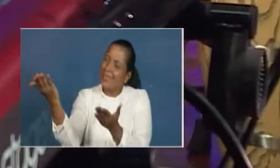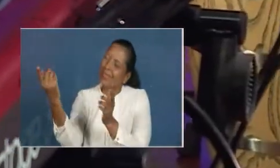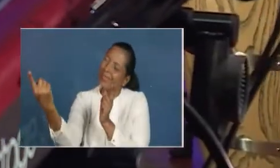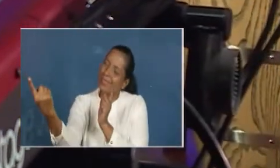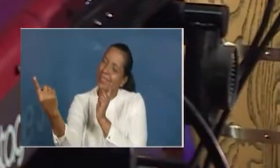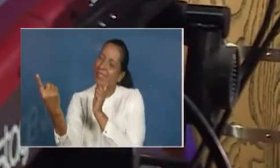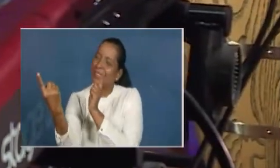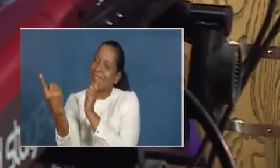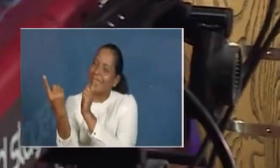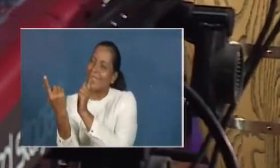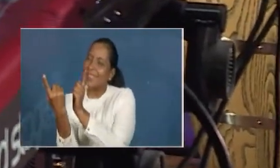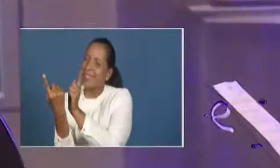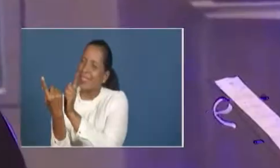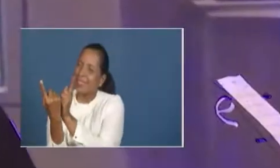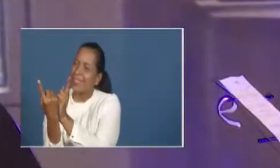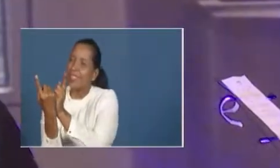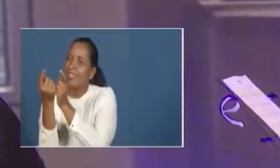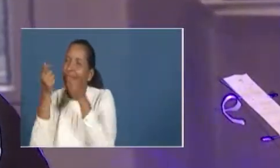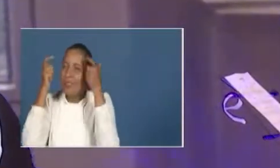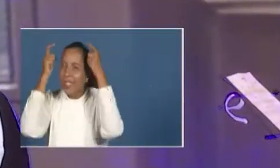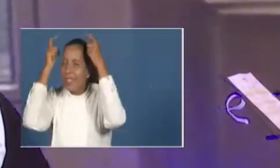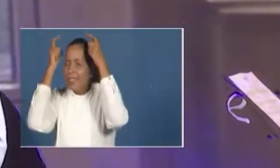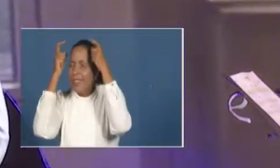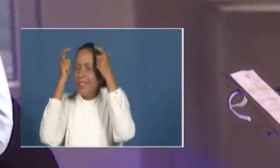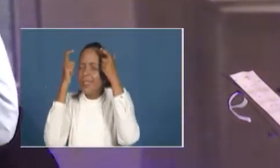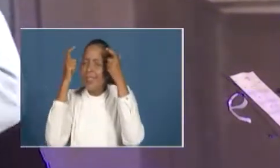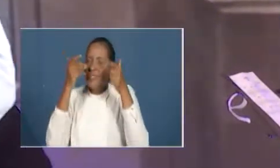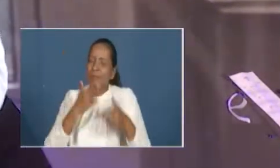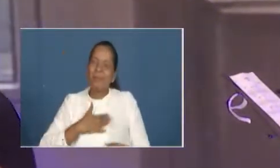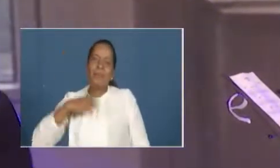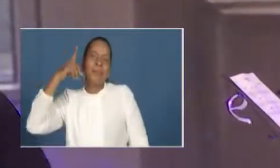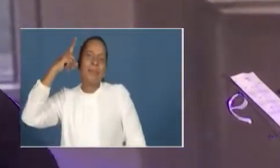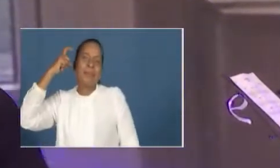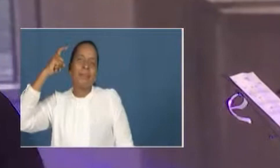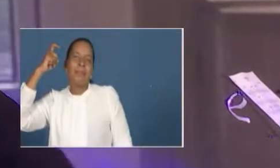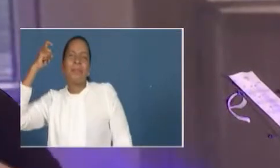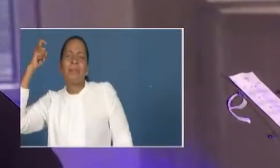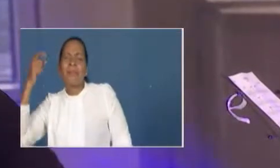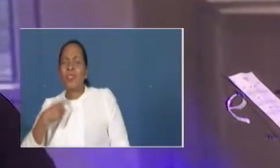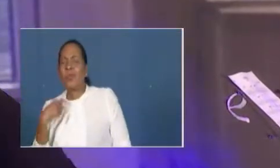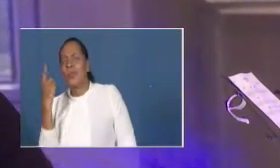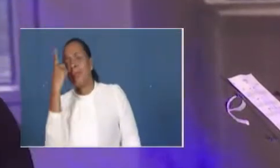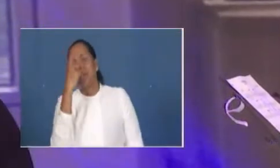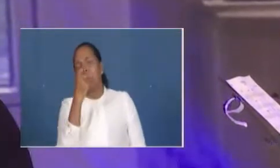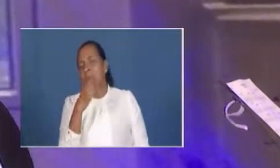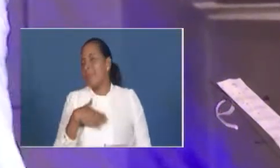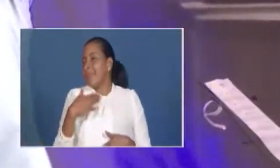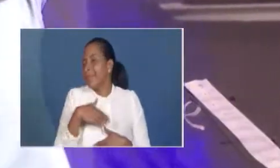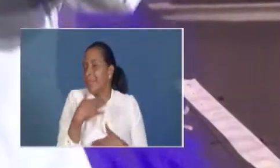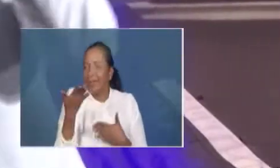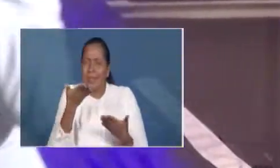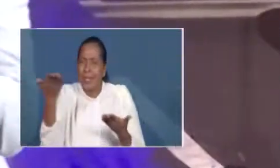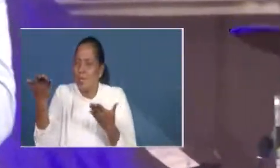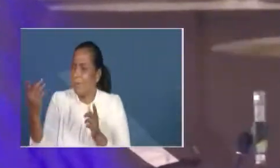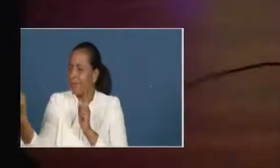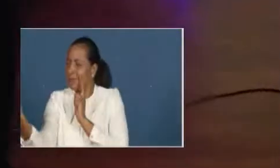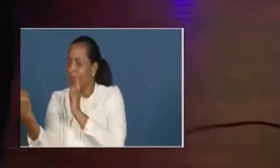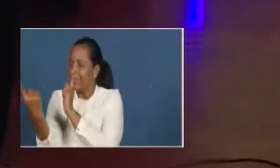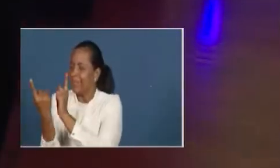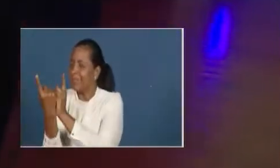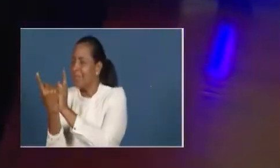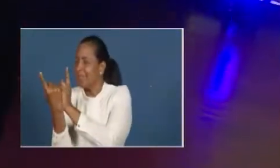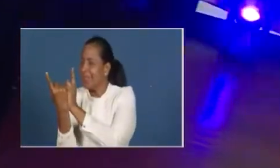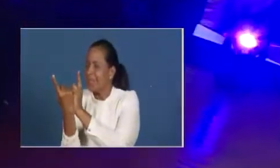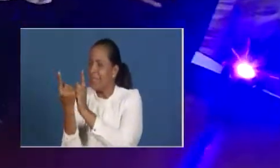la princesa a la que en mis sueños siempre imaginé. Y me pregunto por qué, porque no había encontrado la